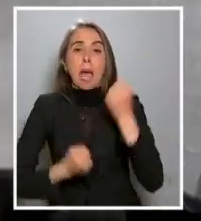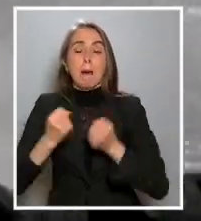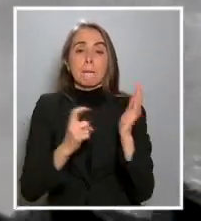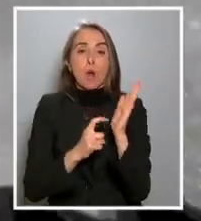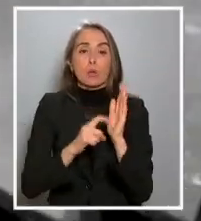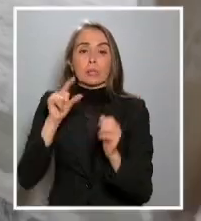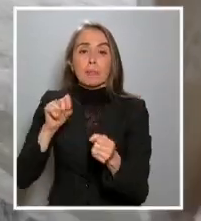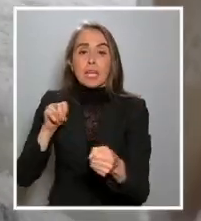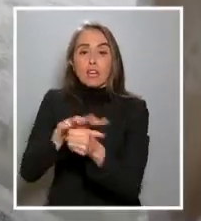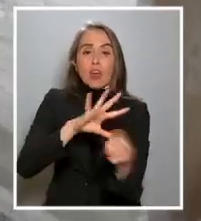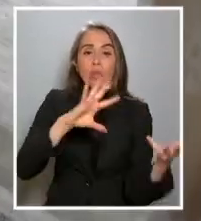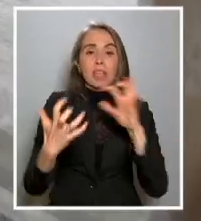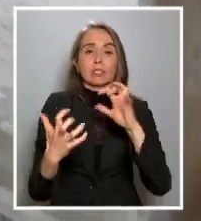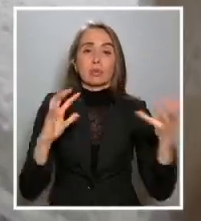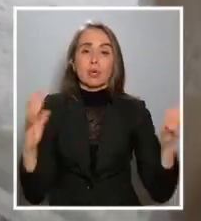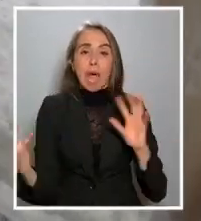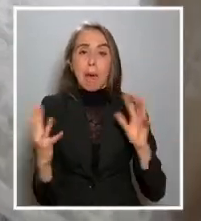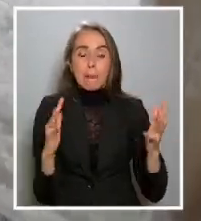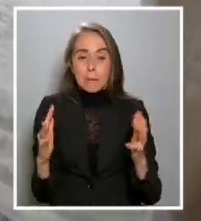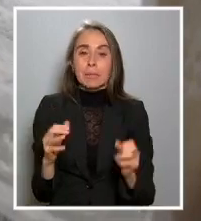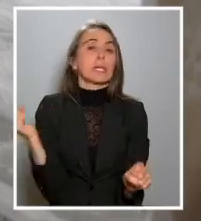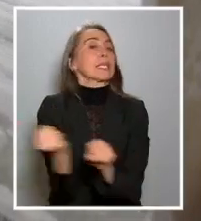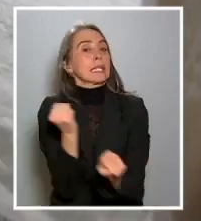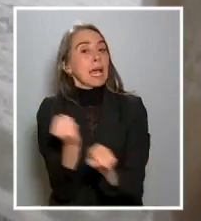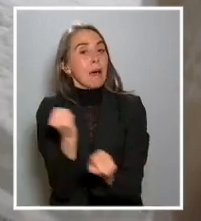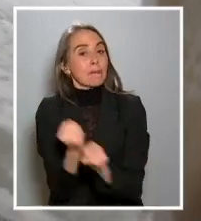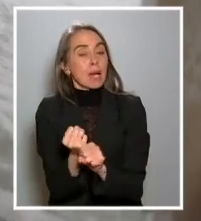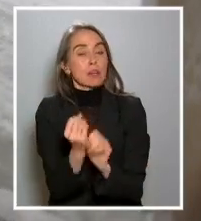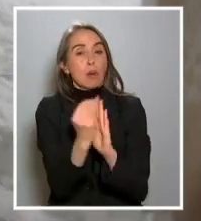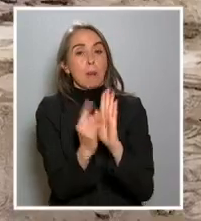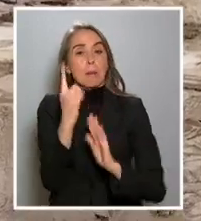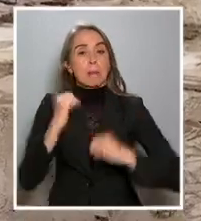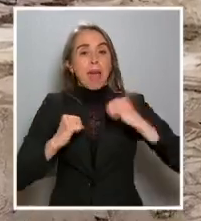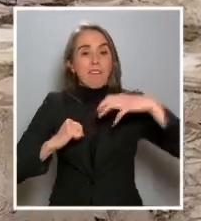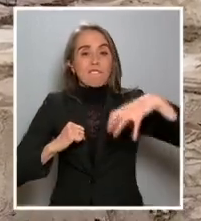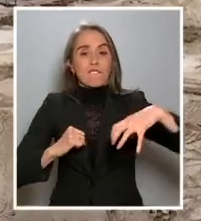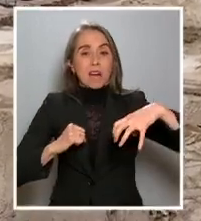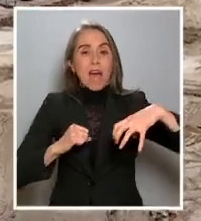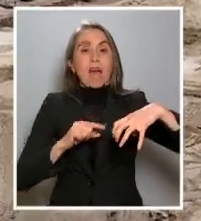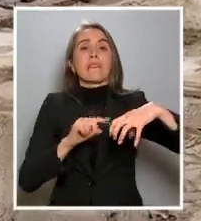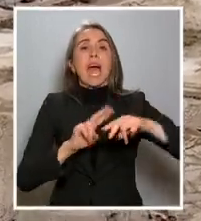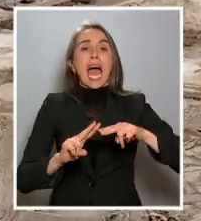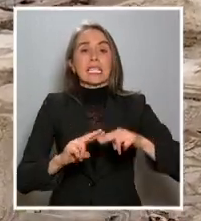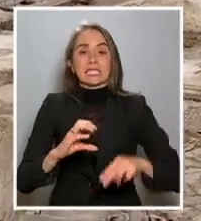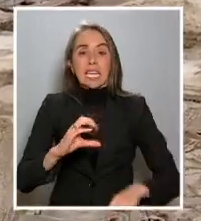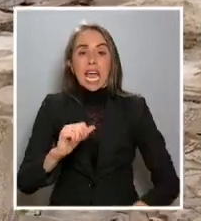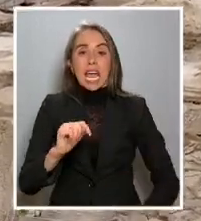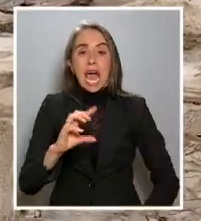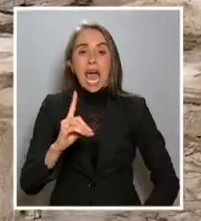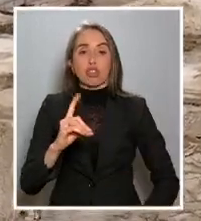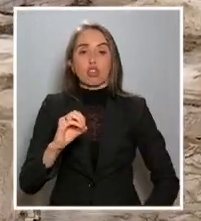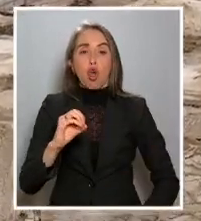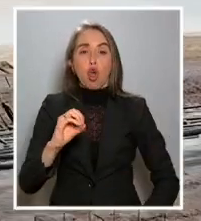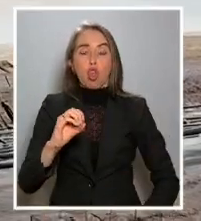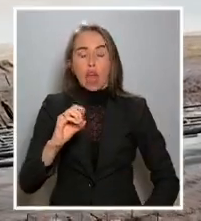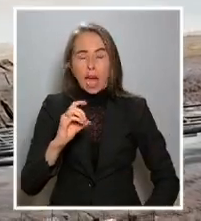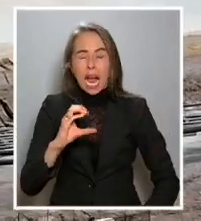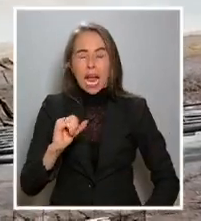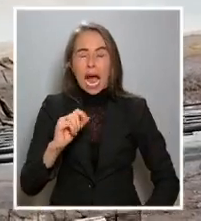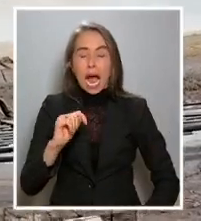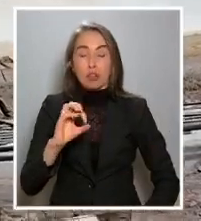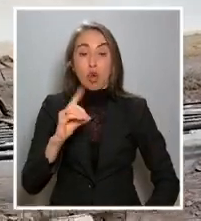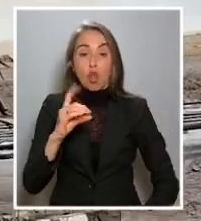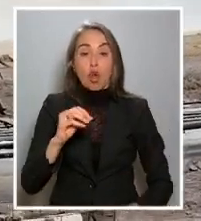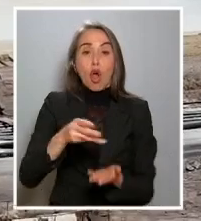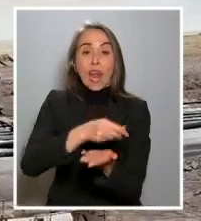menor impacto ambiental. Y estamos trabajando para instalar las primeras plantas de producción de cátodos de litio del país, lo que aumentará el valor agregado